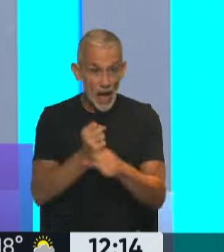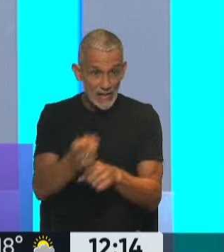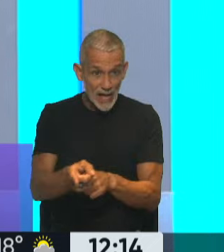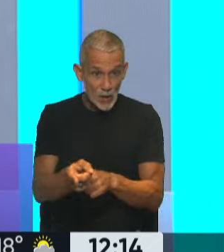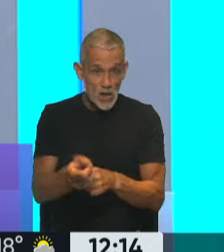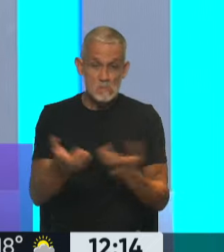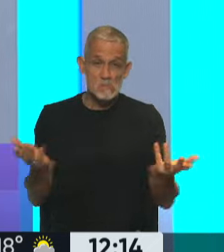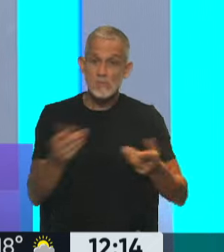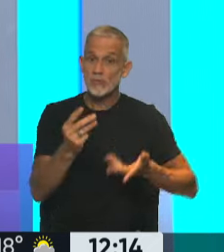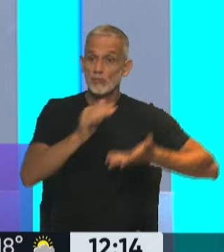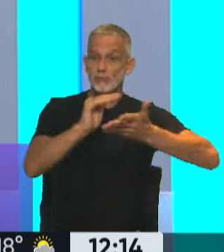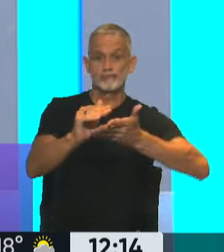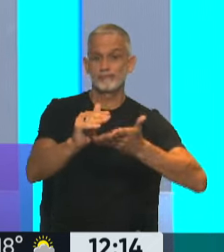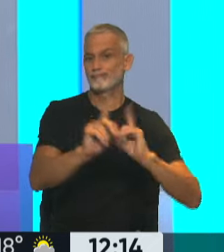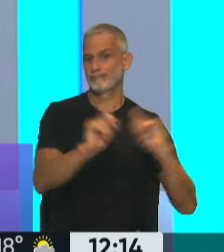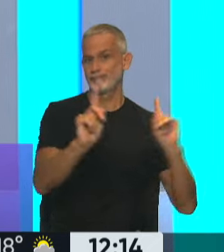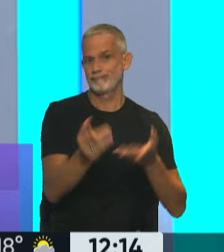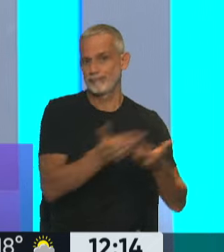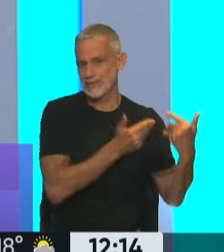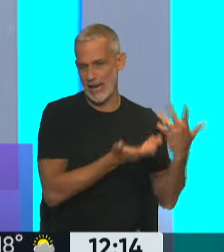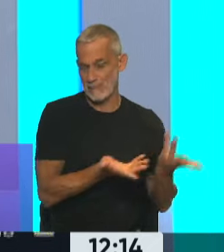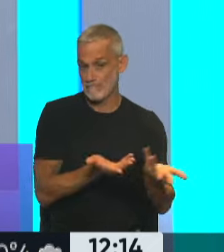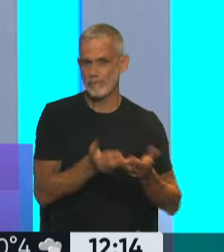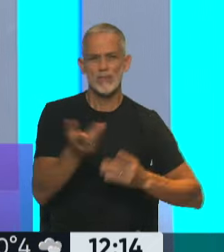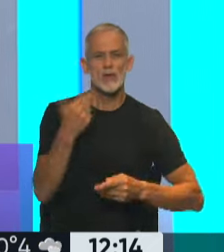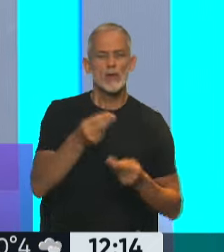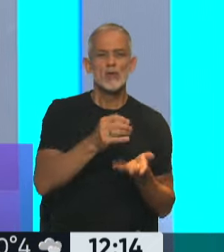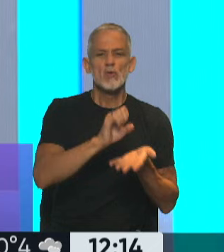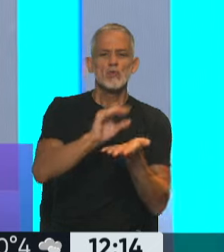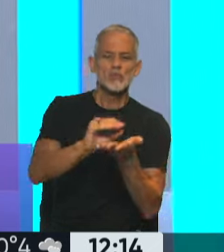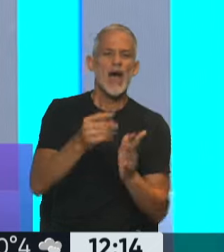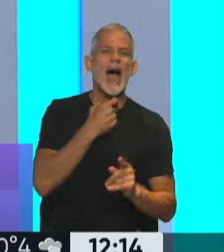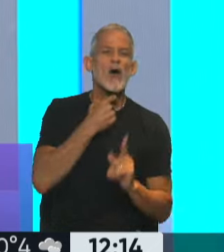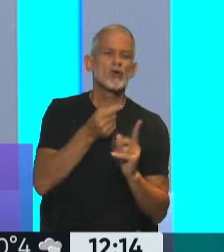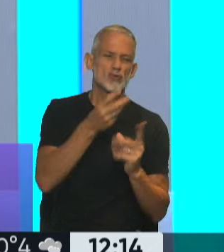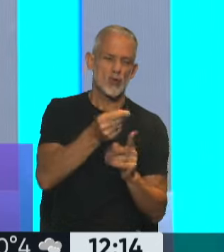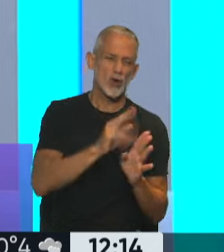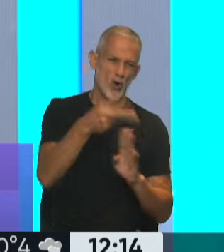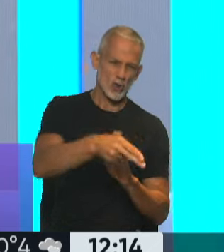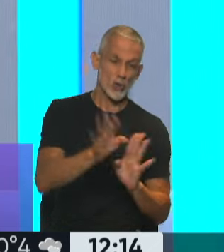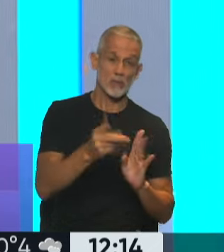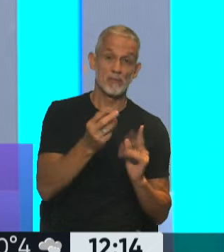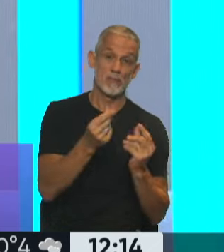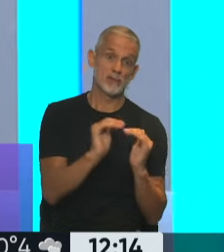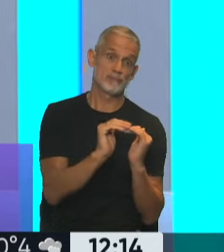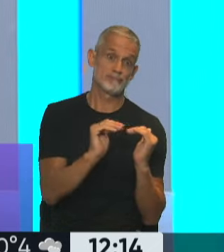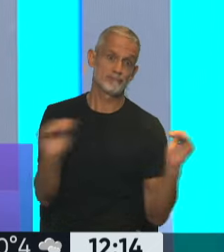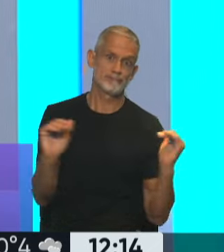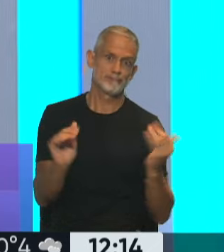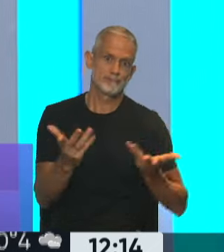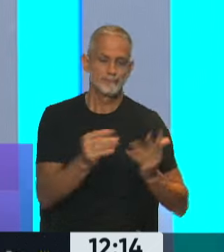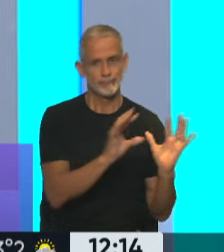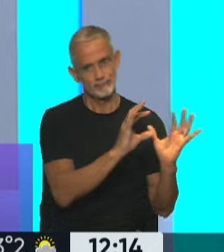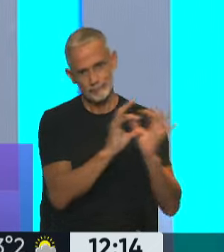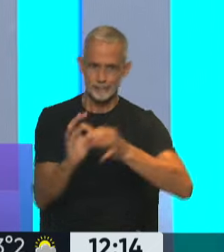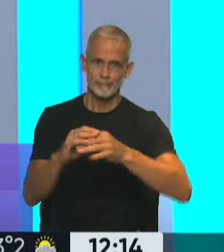no tienen más subsidios. Es decir, no tenían más subsidios en agosto, pero después, como se congeló, ahora se arrastró otra